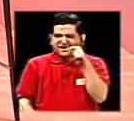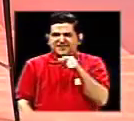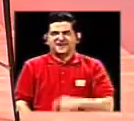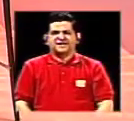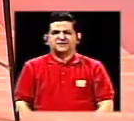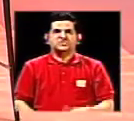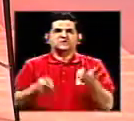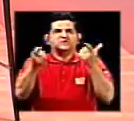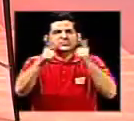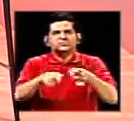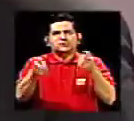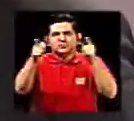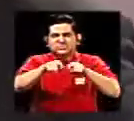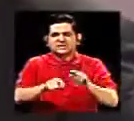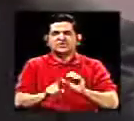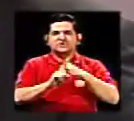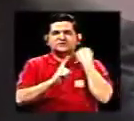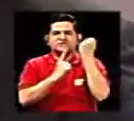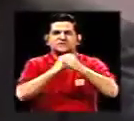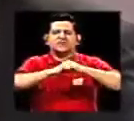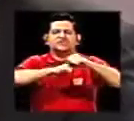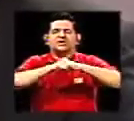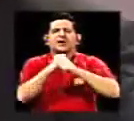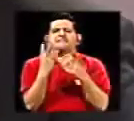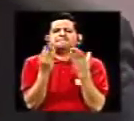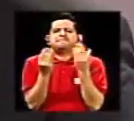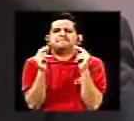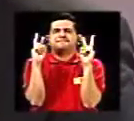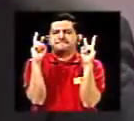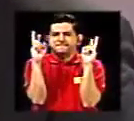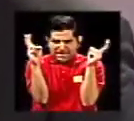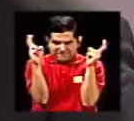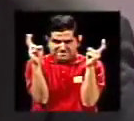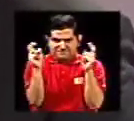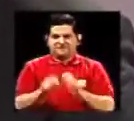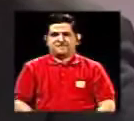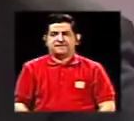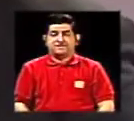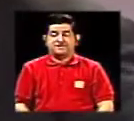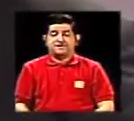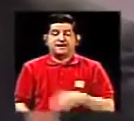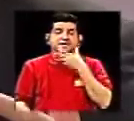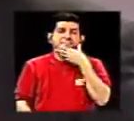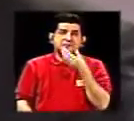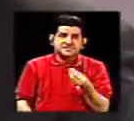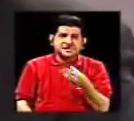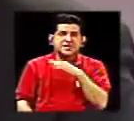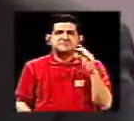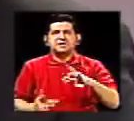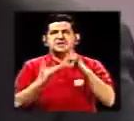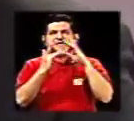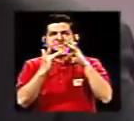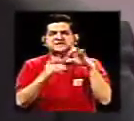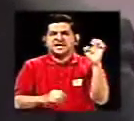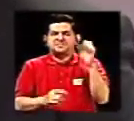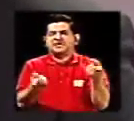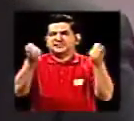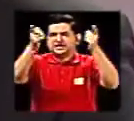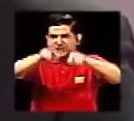que se ha dado a llamar la campaña de miedo que uh-huh se dio durante diciembre y especialmente durante